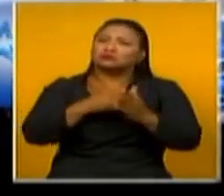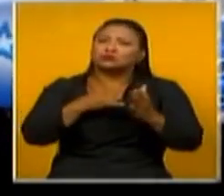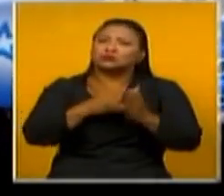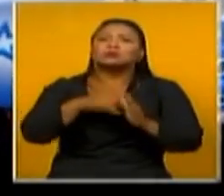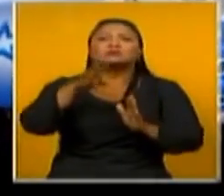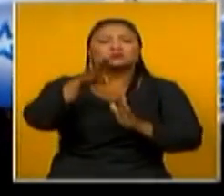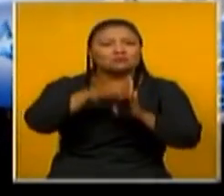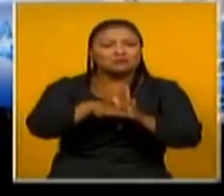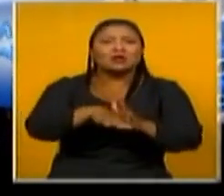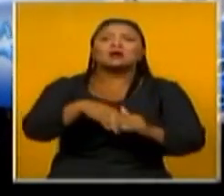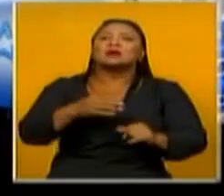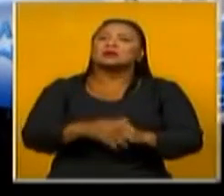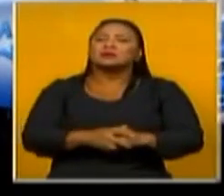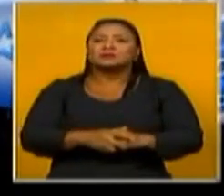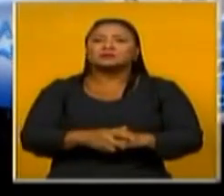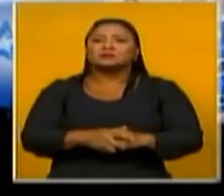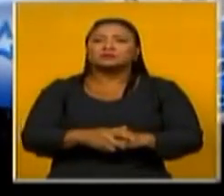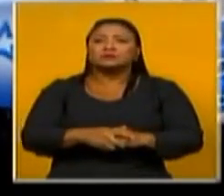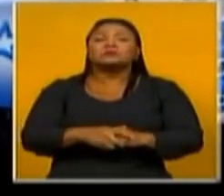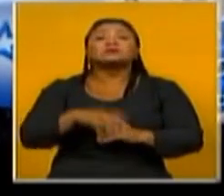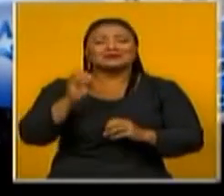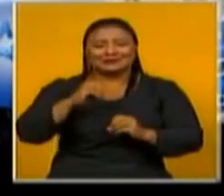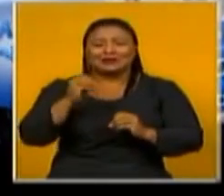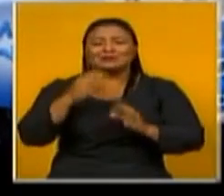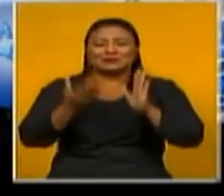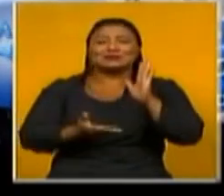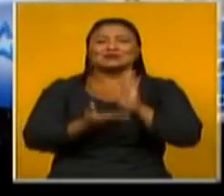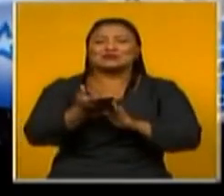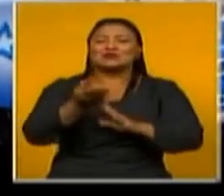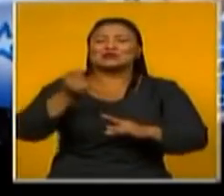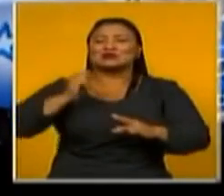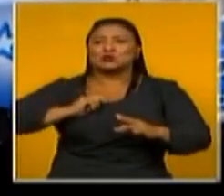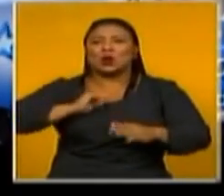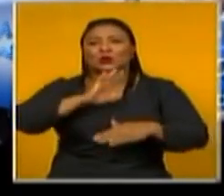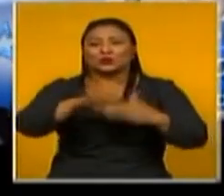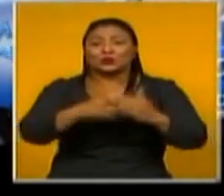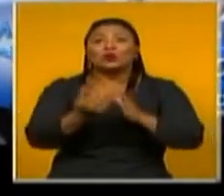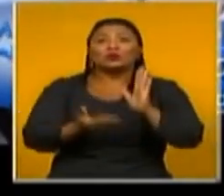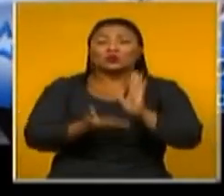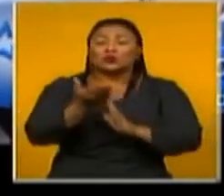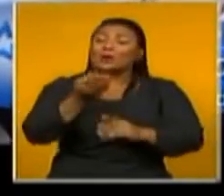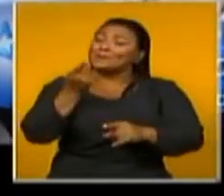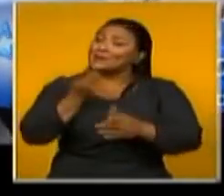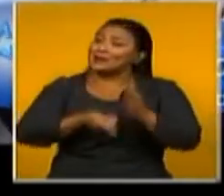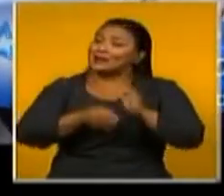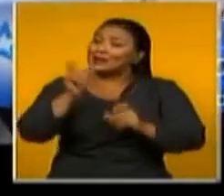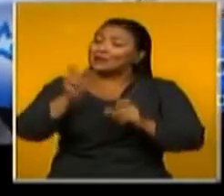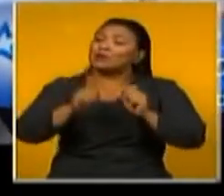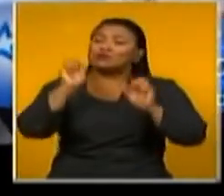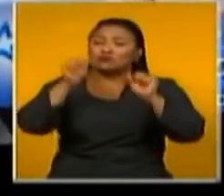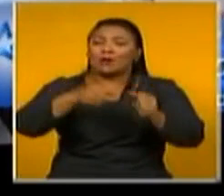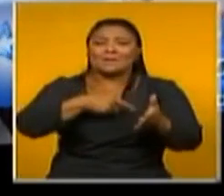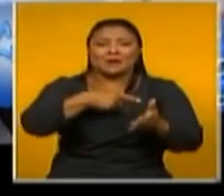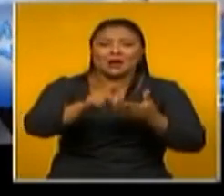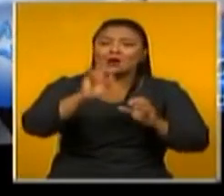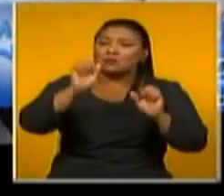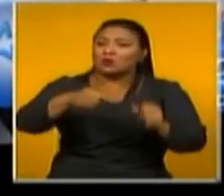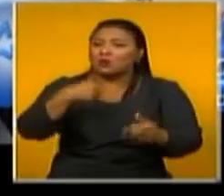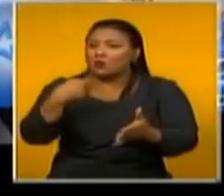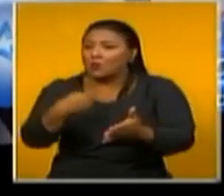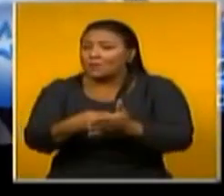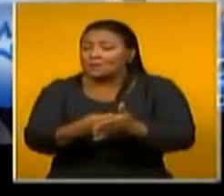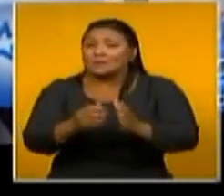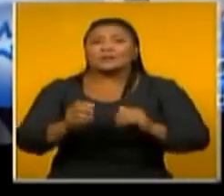varias veces, hay que subir salarios para que la gente pueda pagar, pueda comprar.